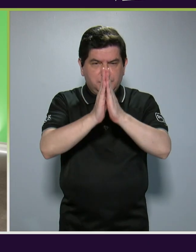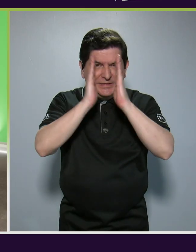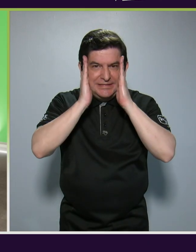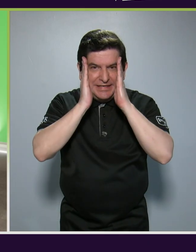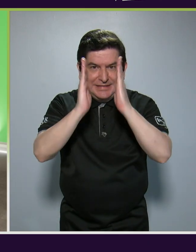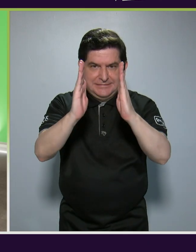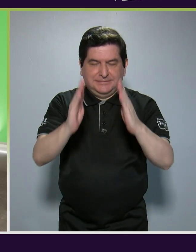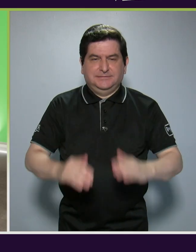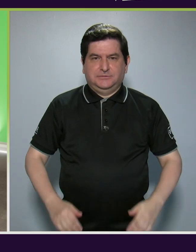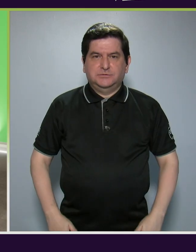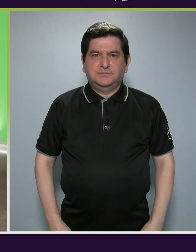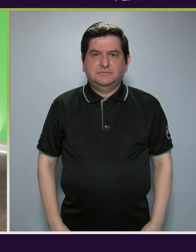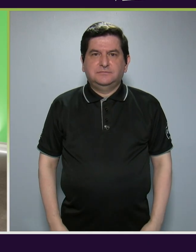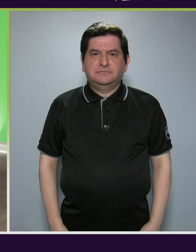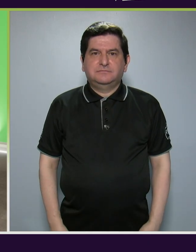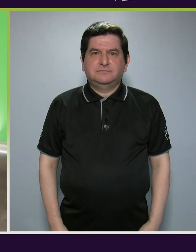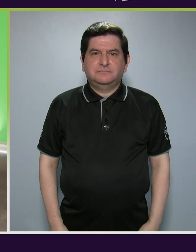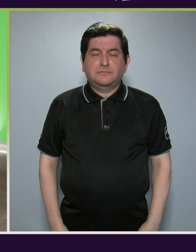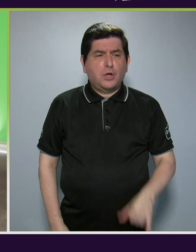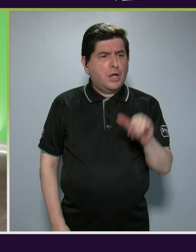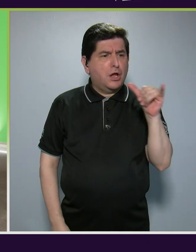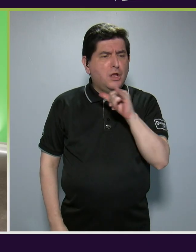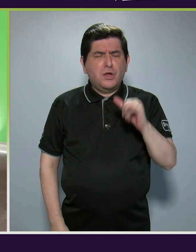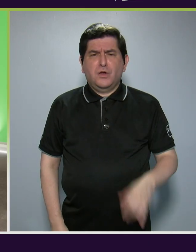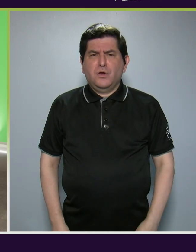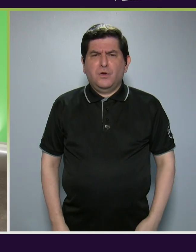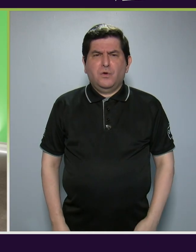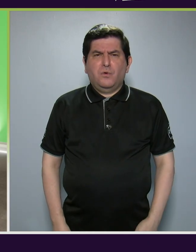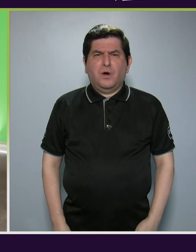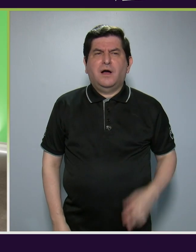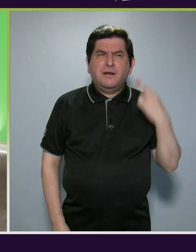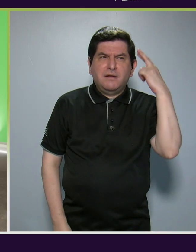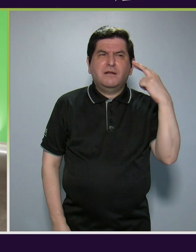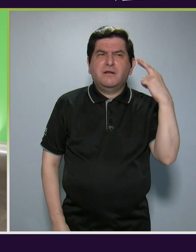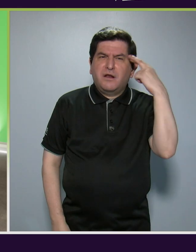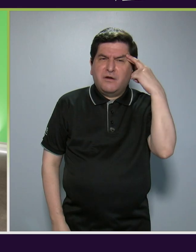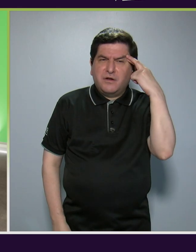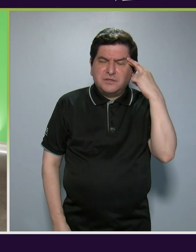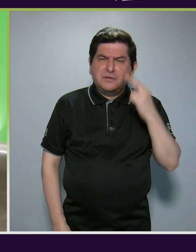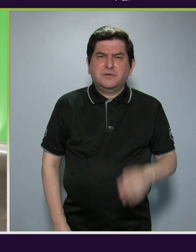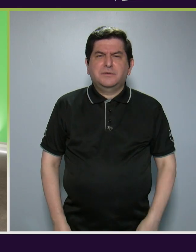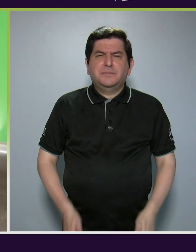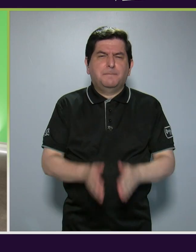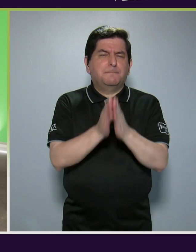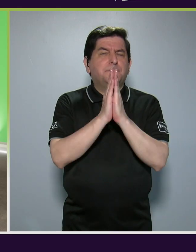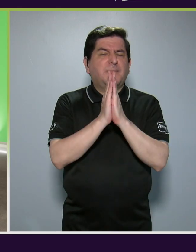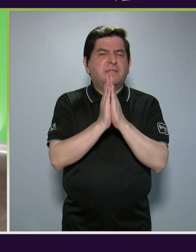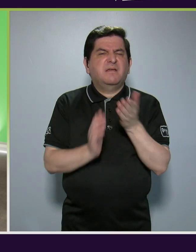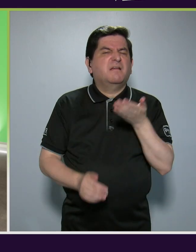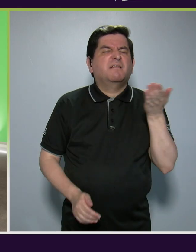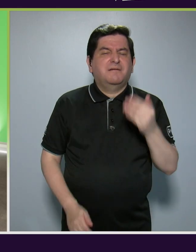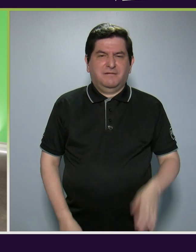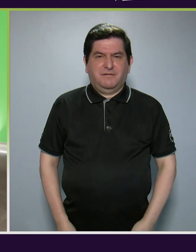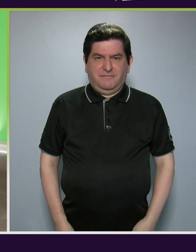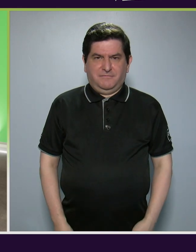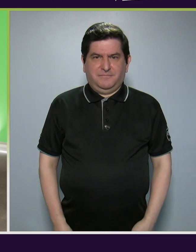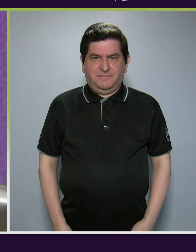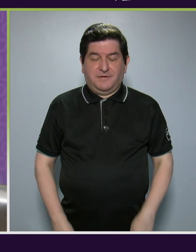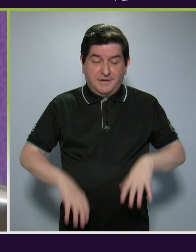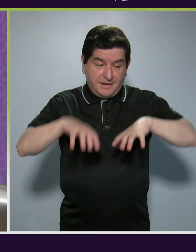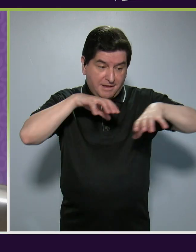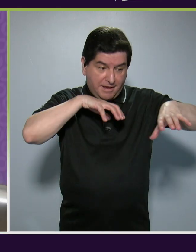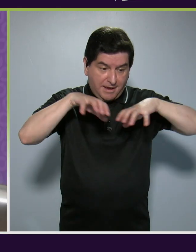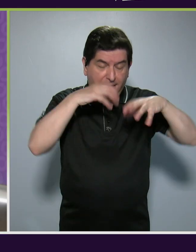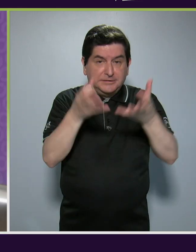atención y también buscamos a que se reflexione, ¿verdad?, sobre algunas